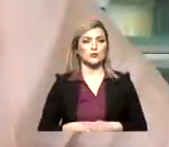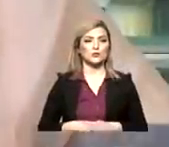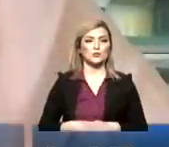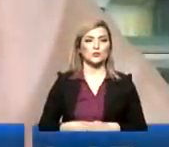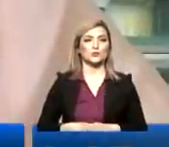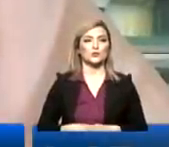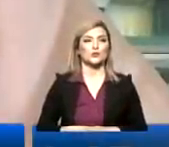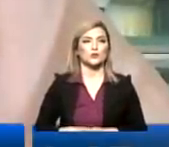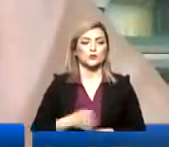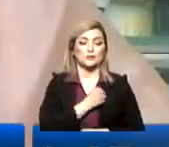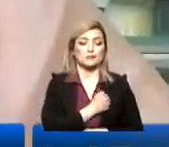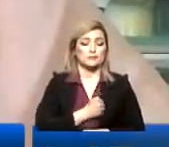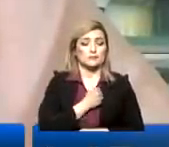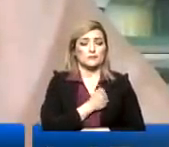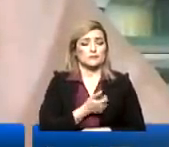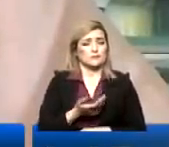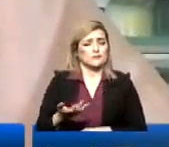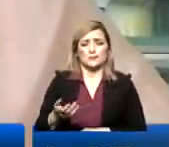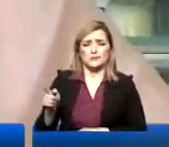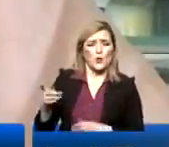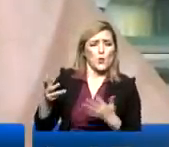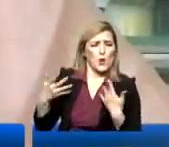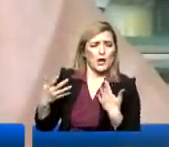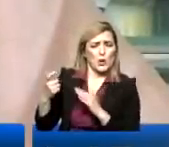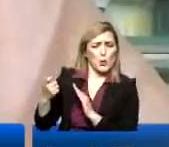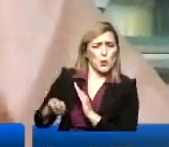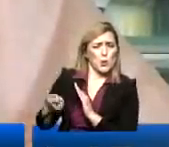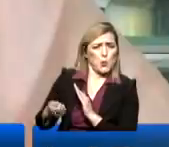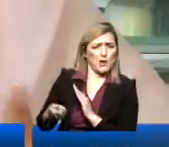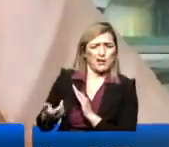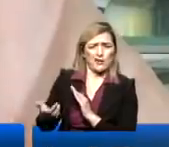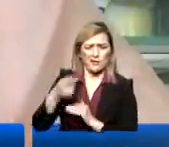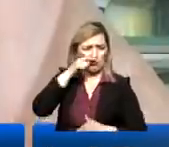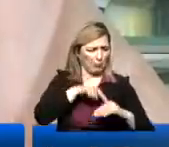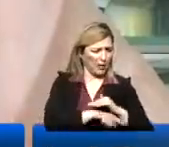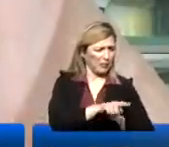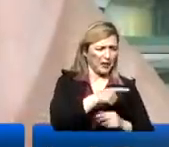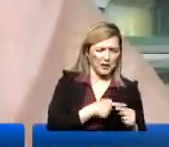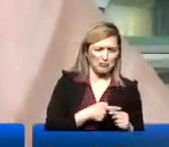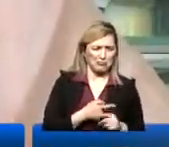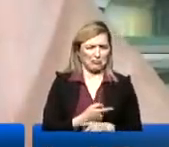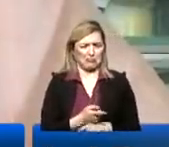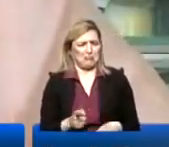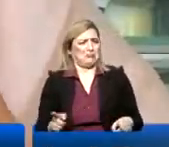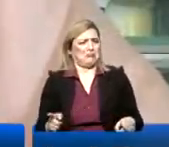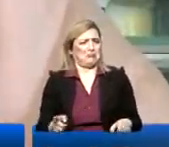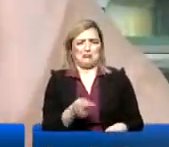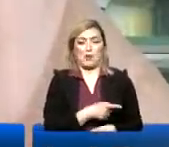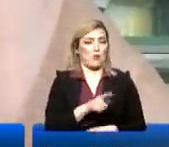Lastimosamente, las decisiones de un juez en Guayaquil, que además no tenía por qué él recibir esa